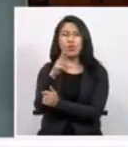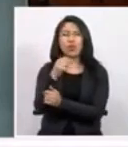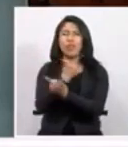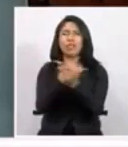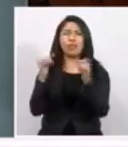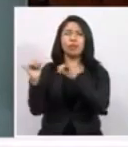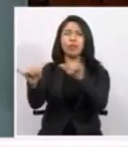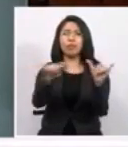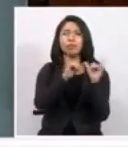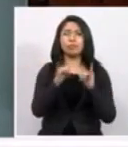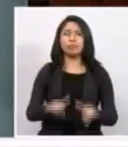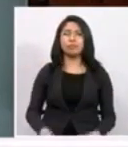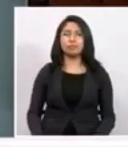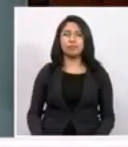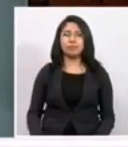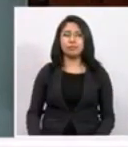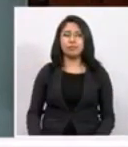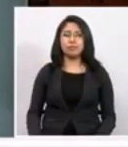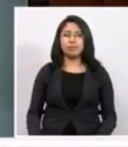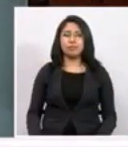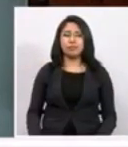todos.